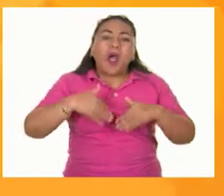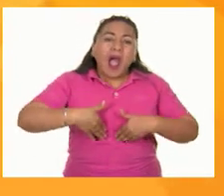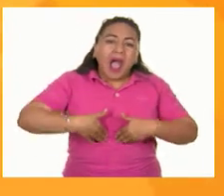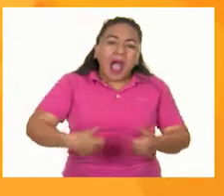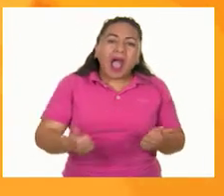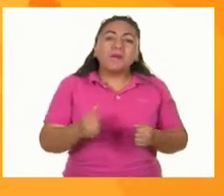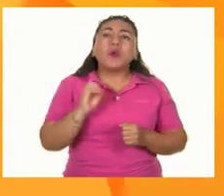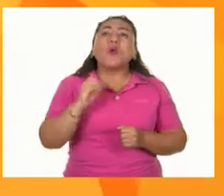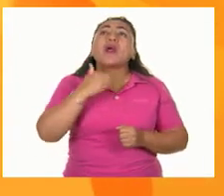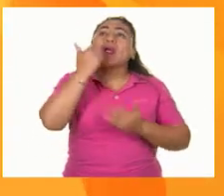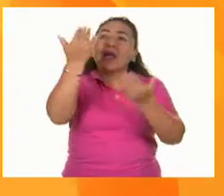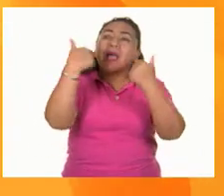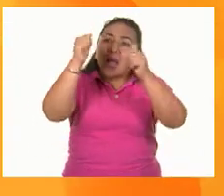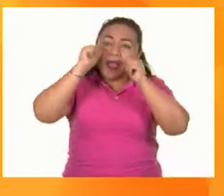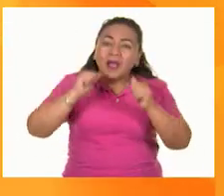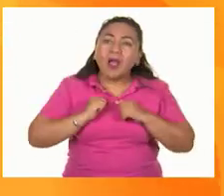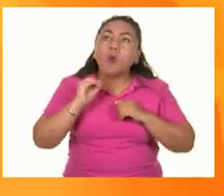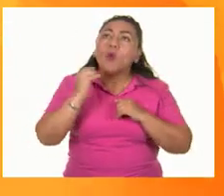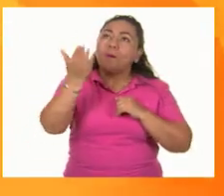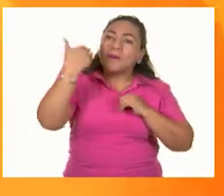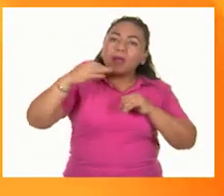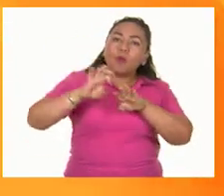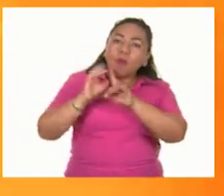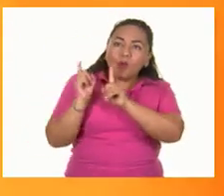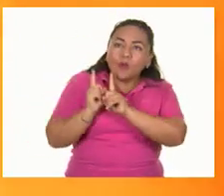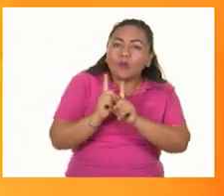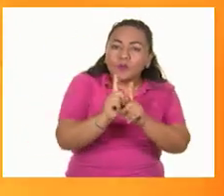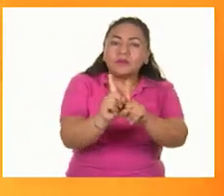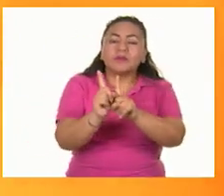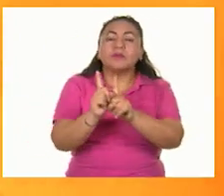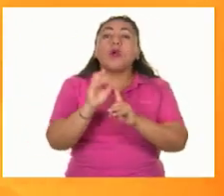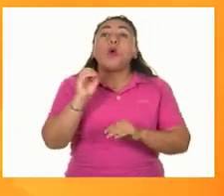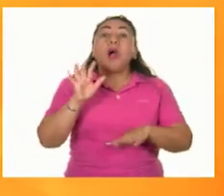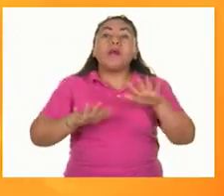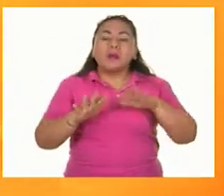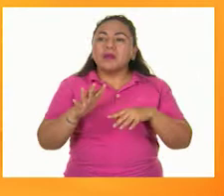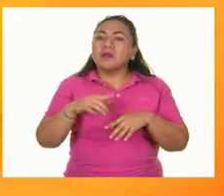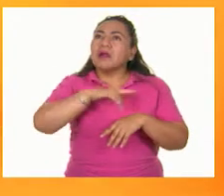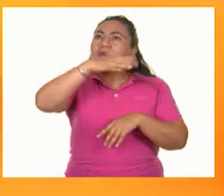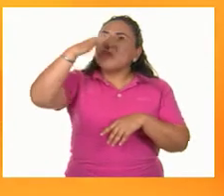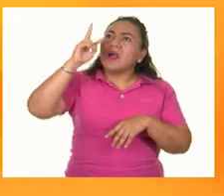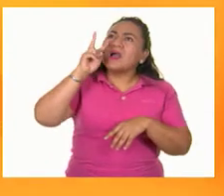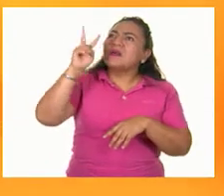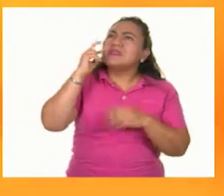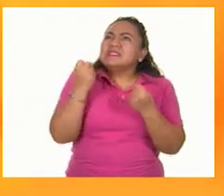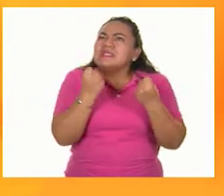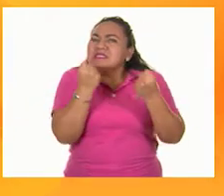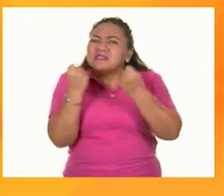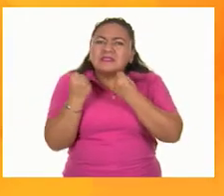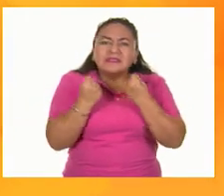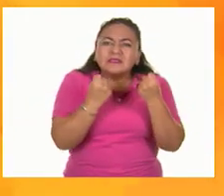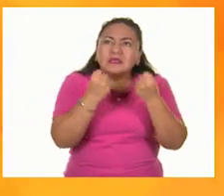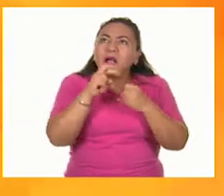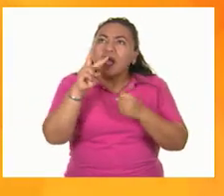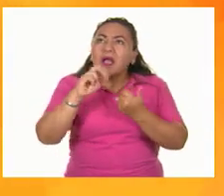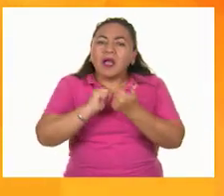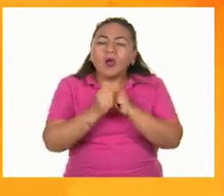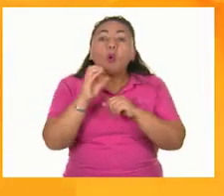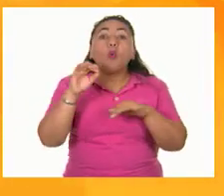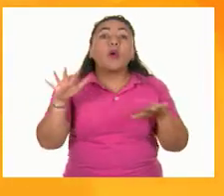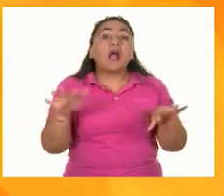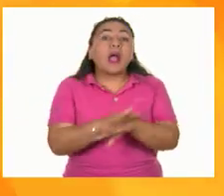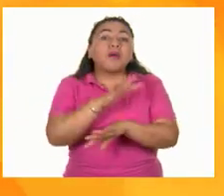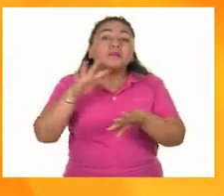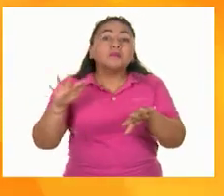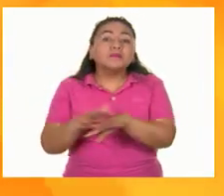que los escuchemos o los acompañemos o que estén reaccionando al estrés de los adultos, a la cambio que